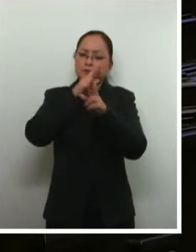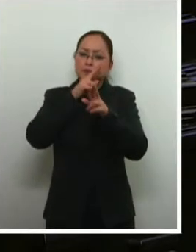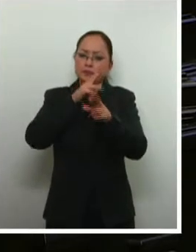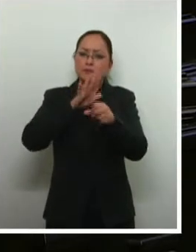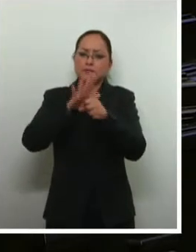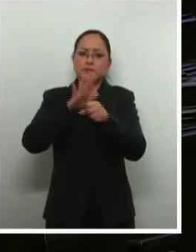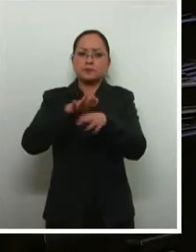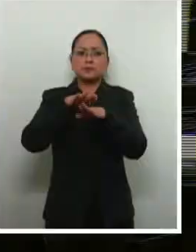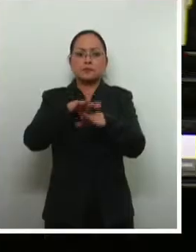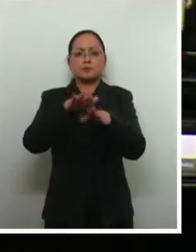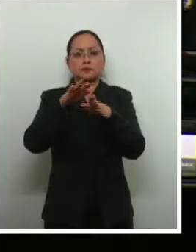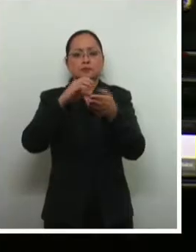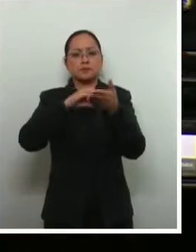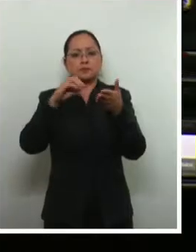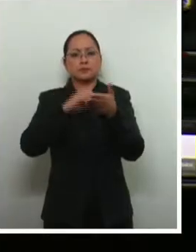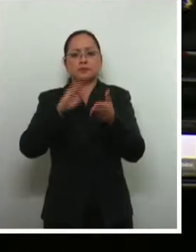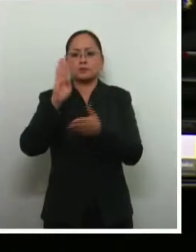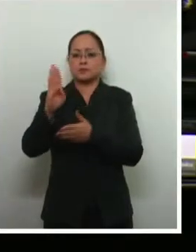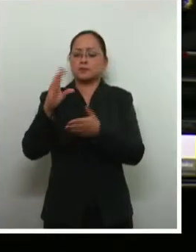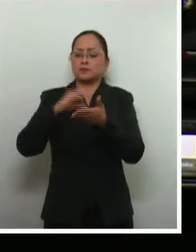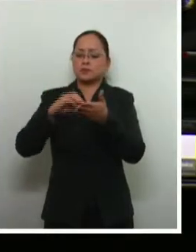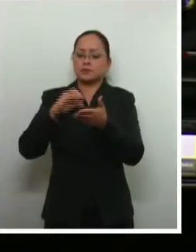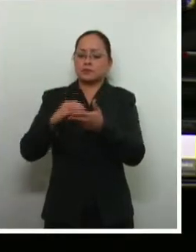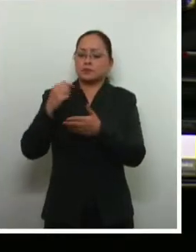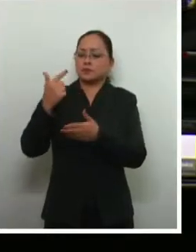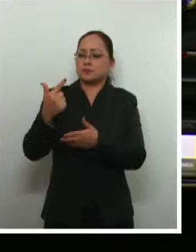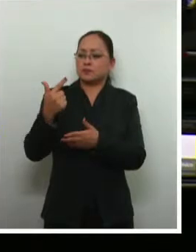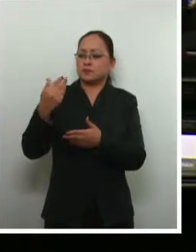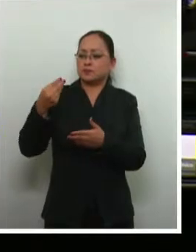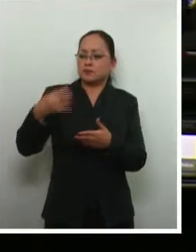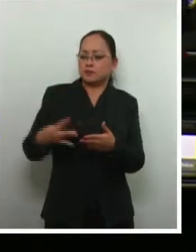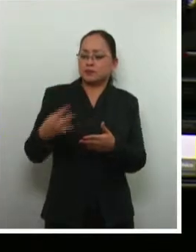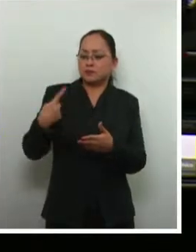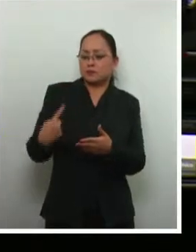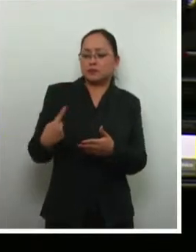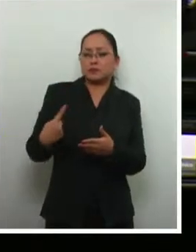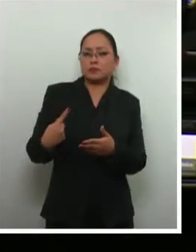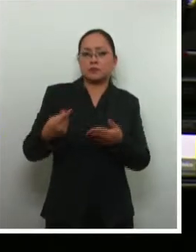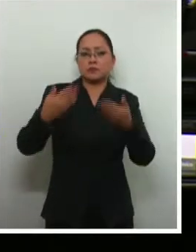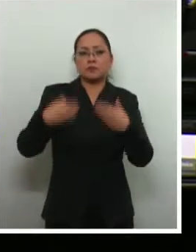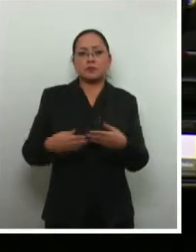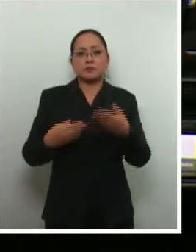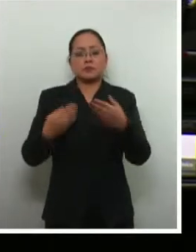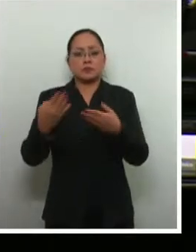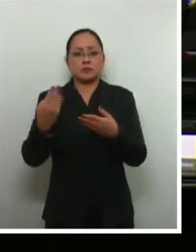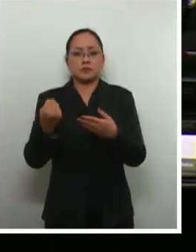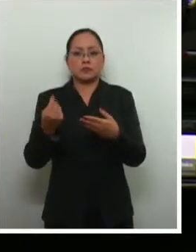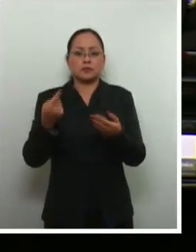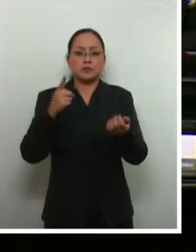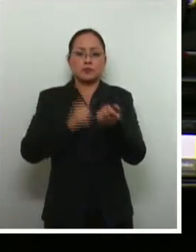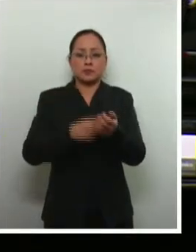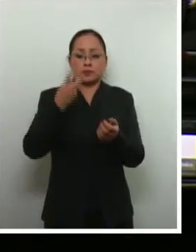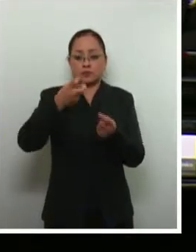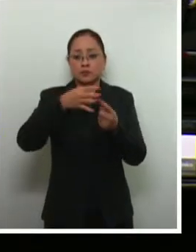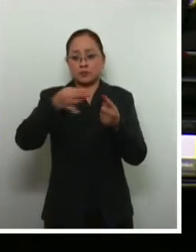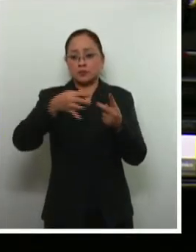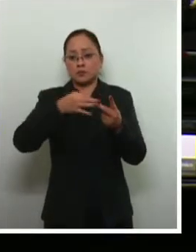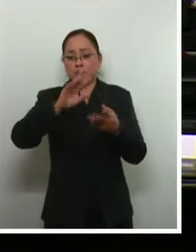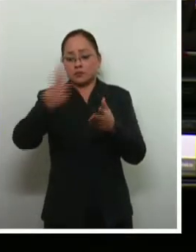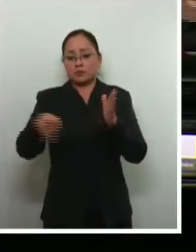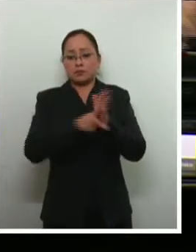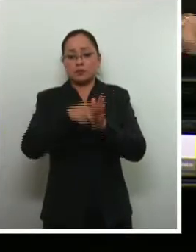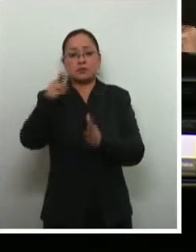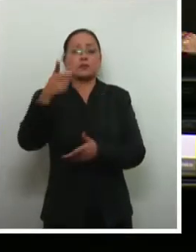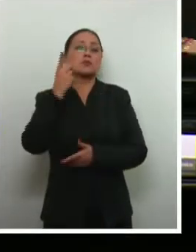lo correspondiente al apartado B, numerales 7, párrafo primero y numeral 9, que fueron reservados por